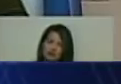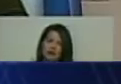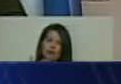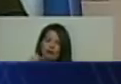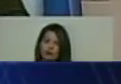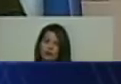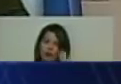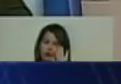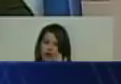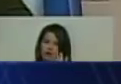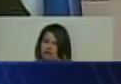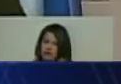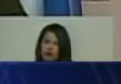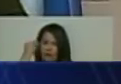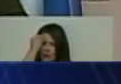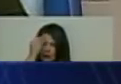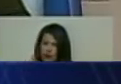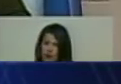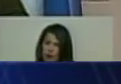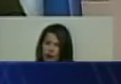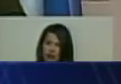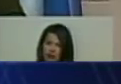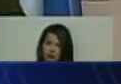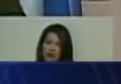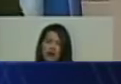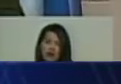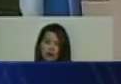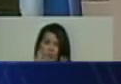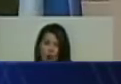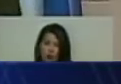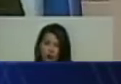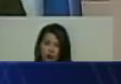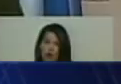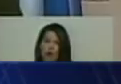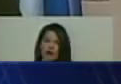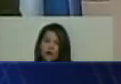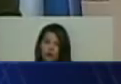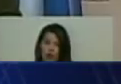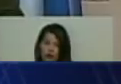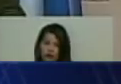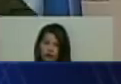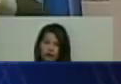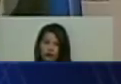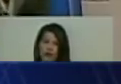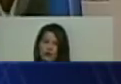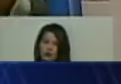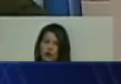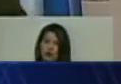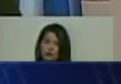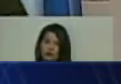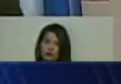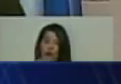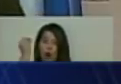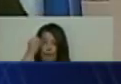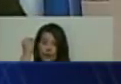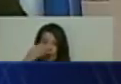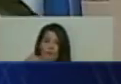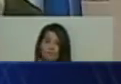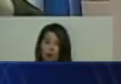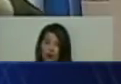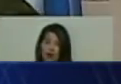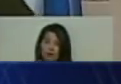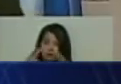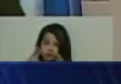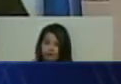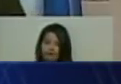mostrando, que yo creo es lo más importante como conclusión, resultados que la opinión pública observa y ve